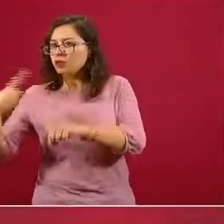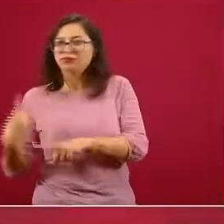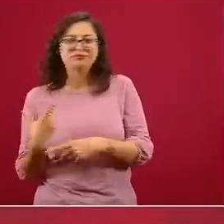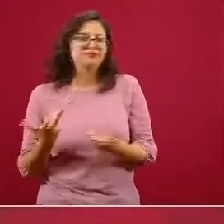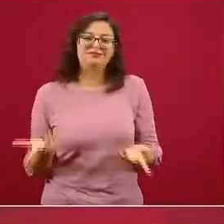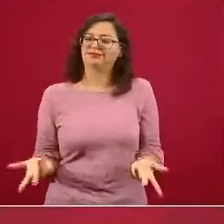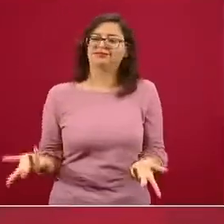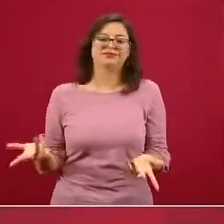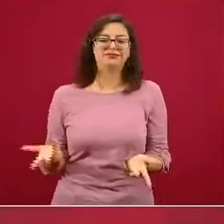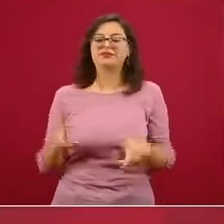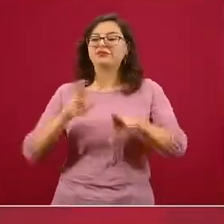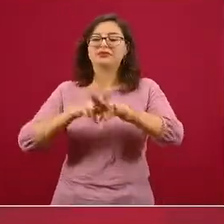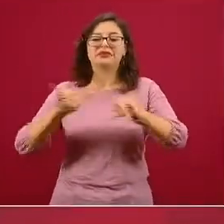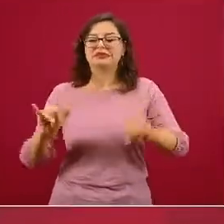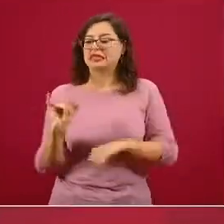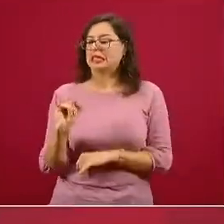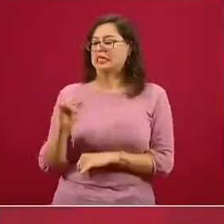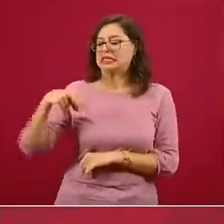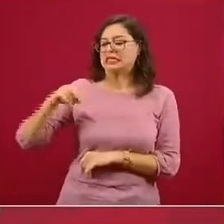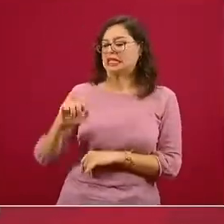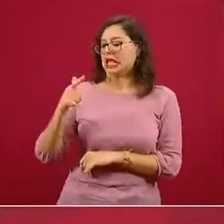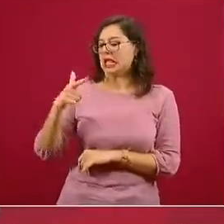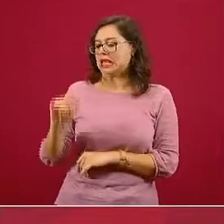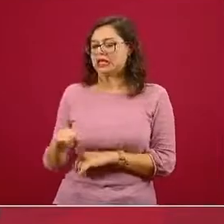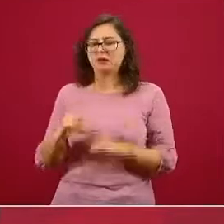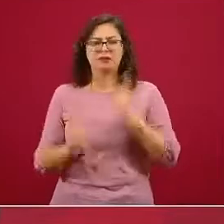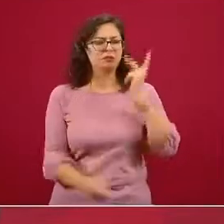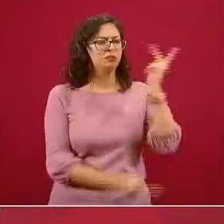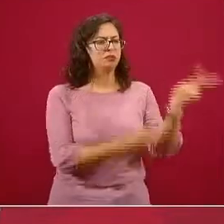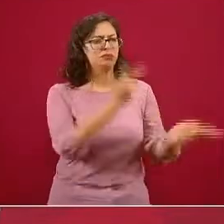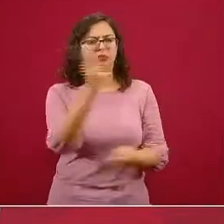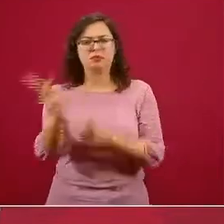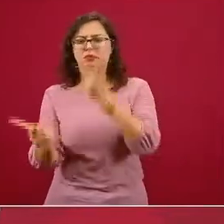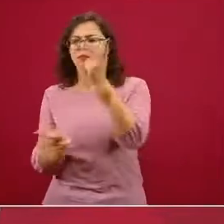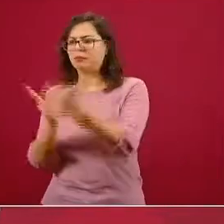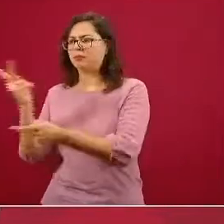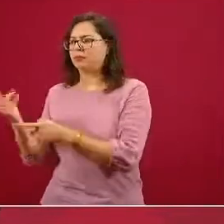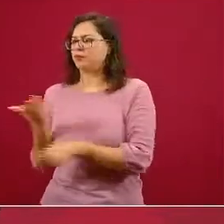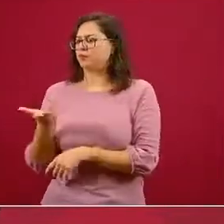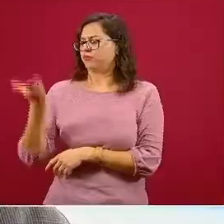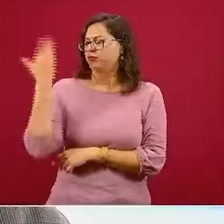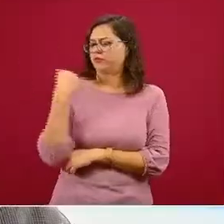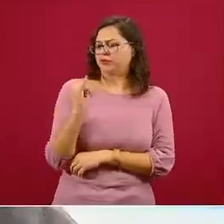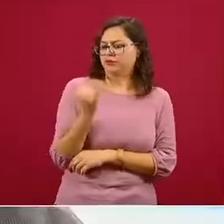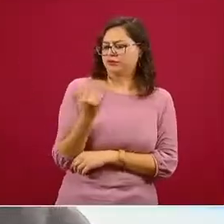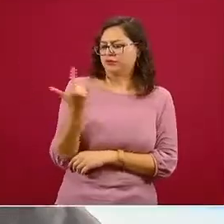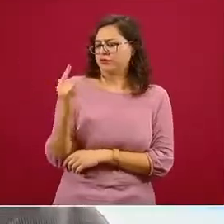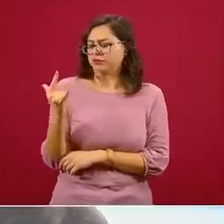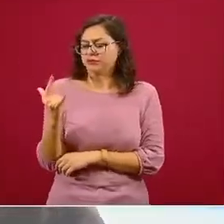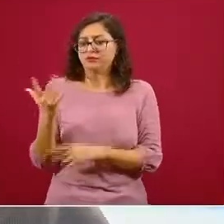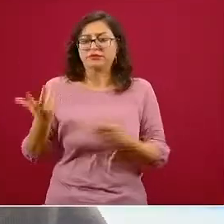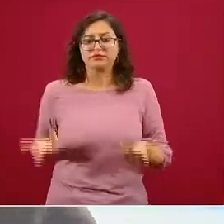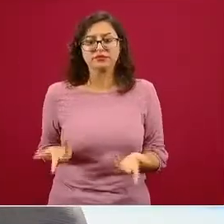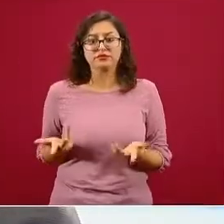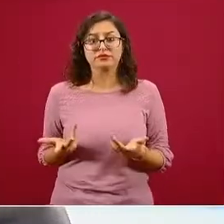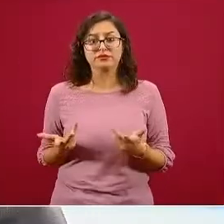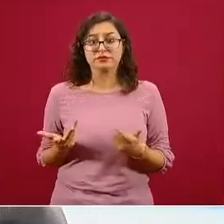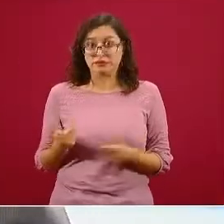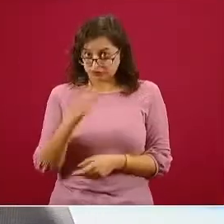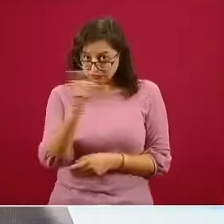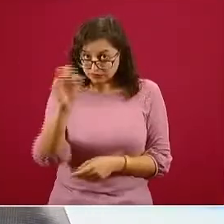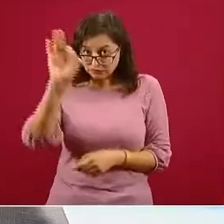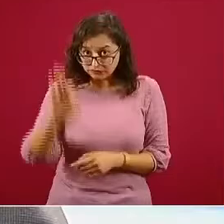siquiera el Censo Nacional de Población y Vivienda, que se acaba de hacer el levantamiento en junio y julio de este año, ni siquiera